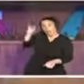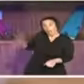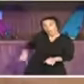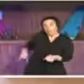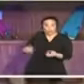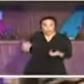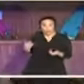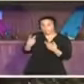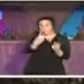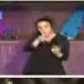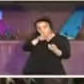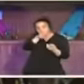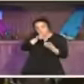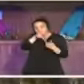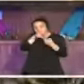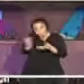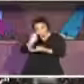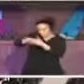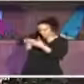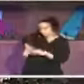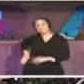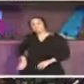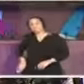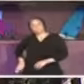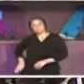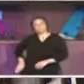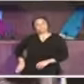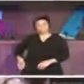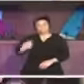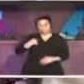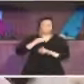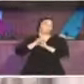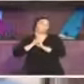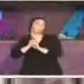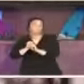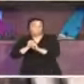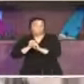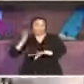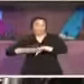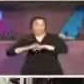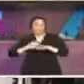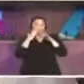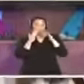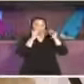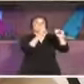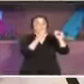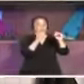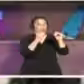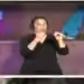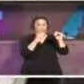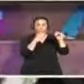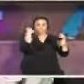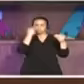salario le pagamos. Soy esclavo del Senado, me pregunto por qué